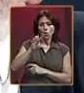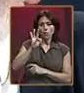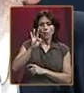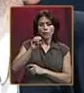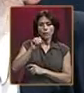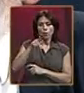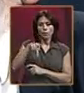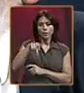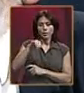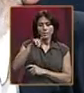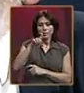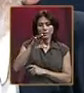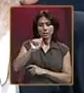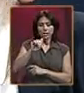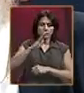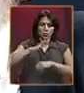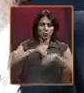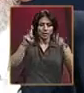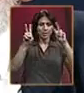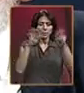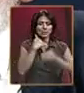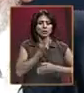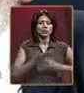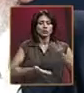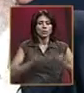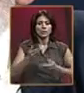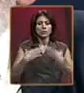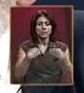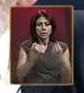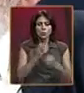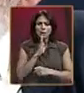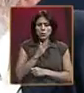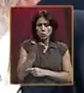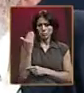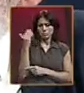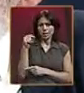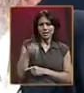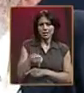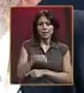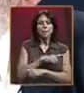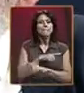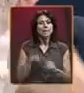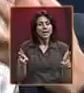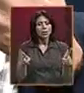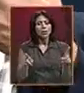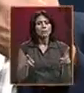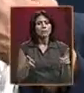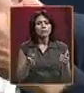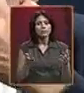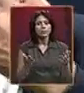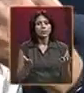nuestros servicios de salud estuvo hace unas semanas aquí, pero un poco sobre el tema de